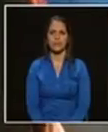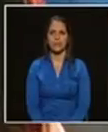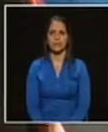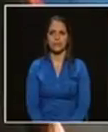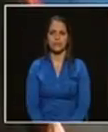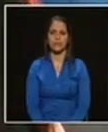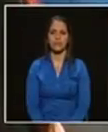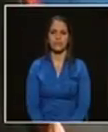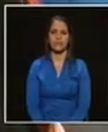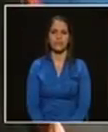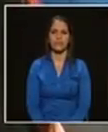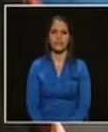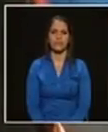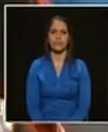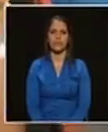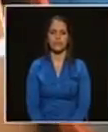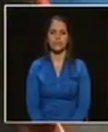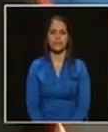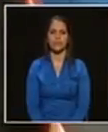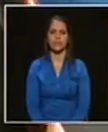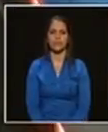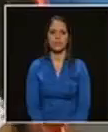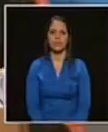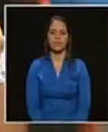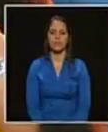seña con la que me identifico en la comunidad es esta.